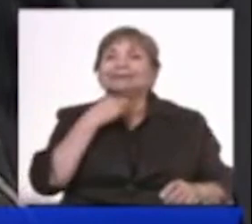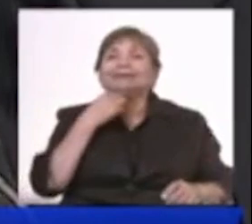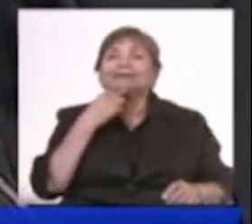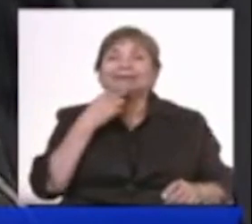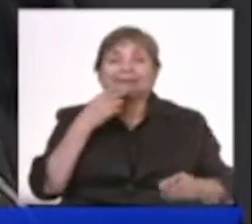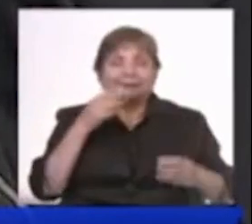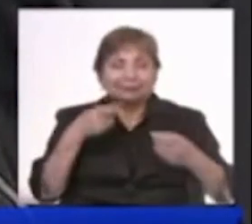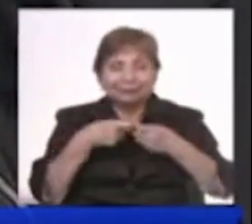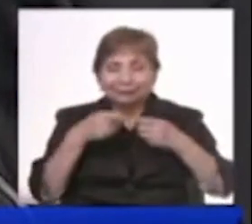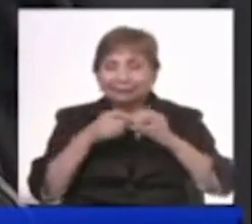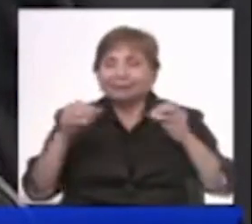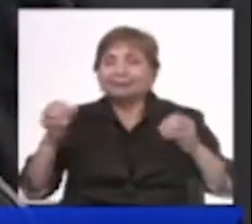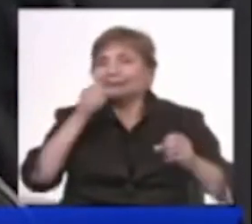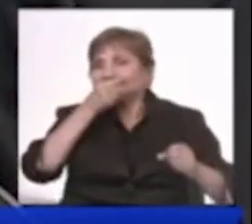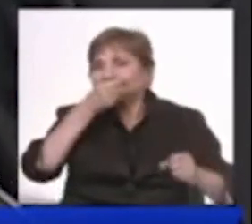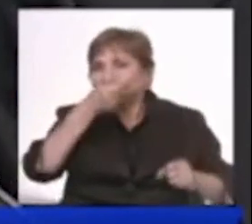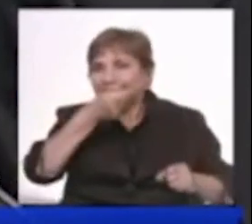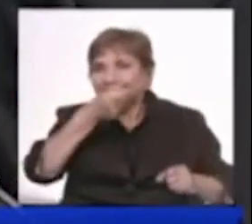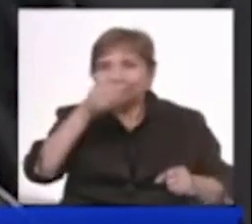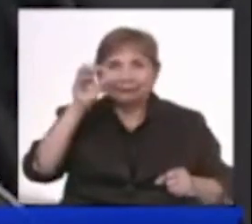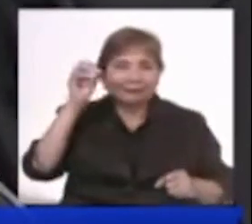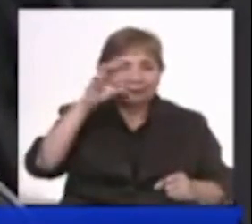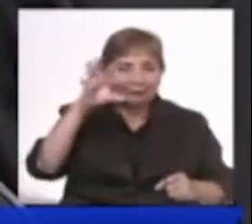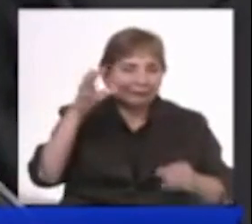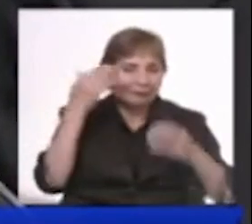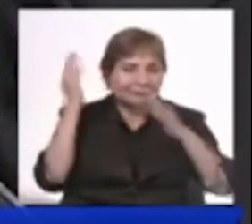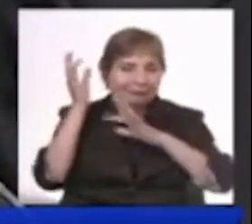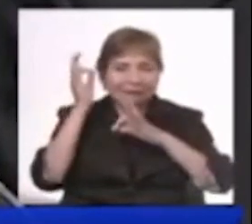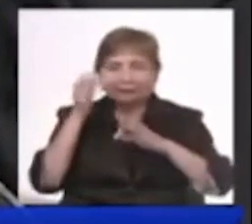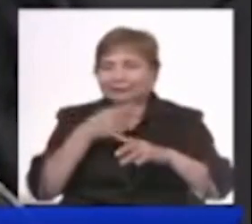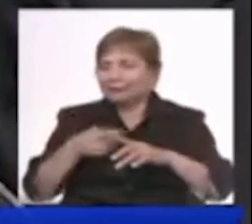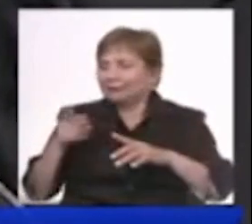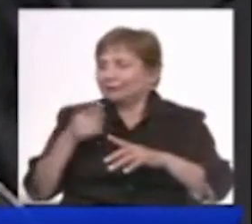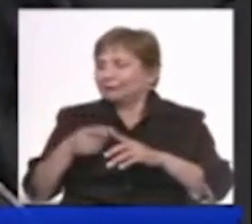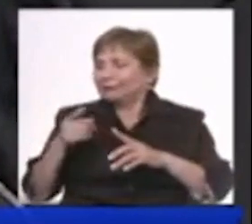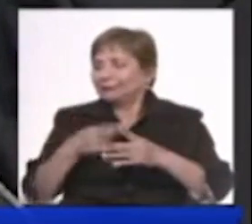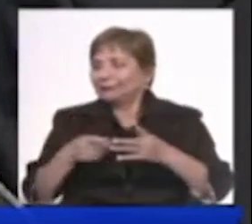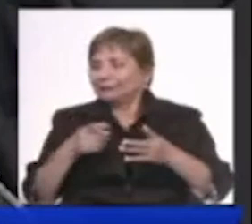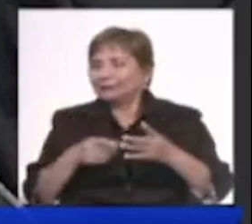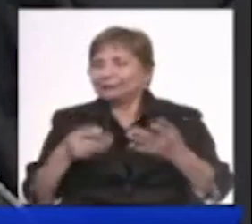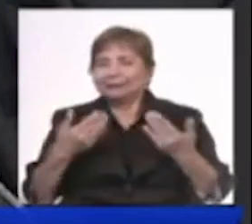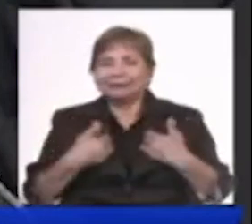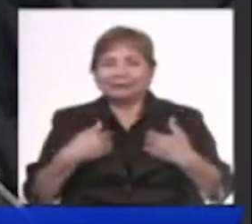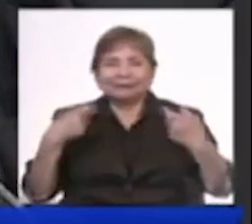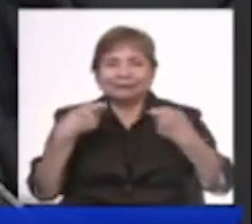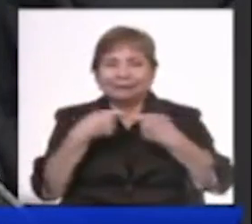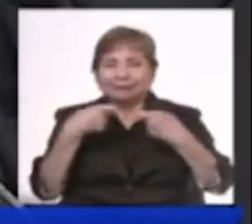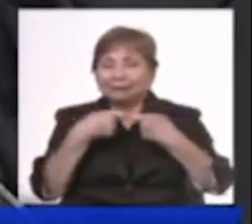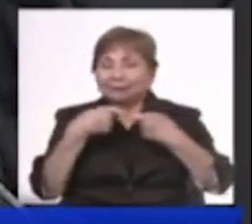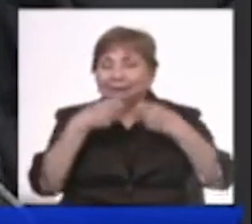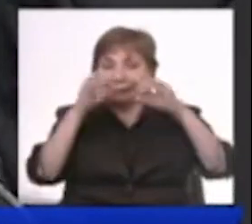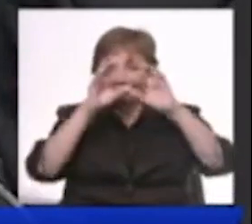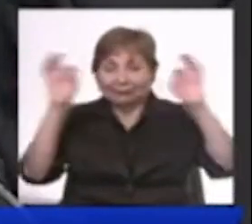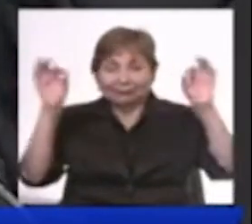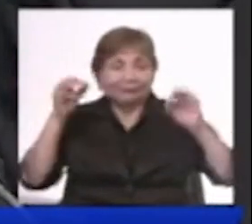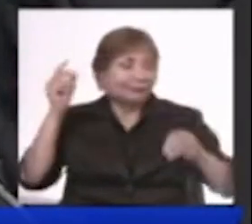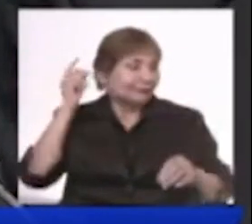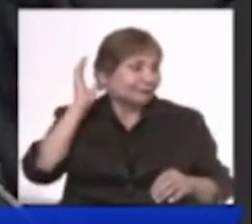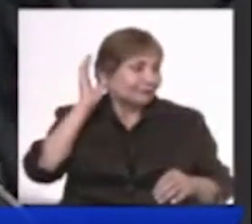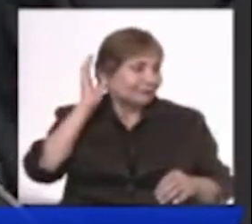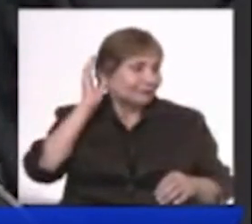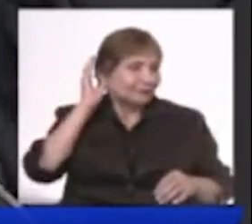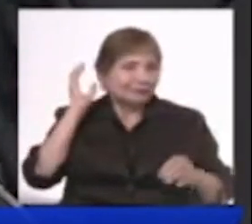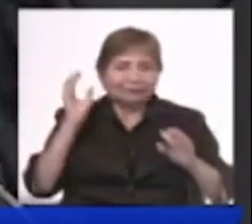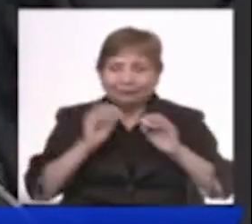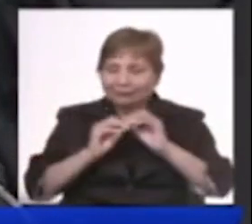de sistema conferencia, cables de todo tipo, es decir, eléctricos, de audio, de